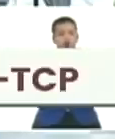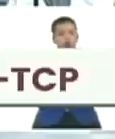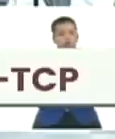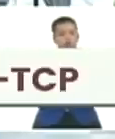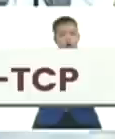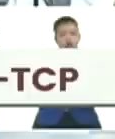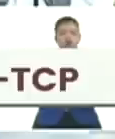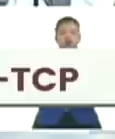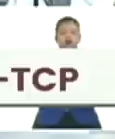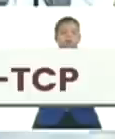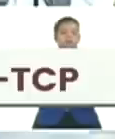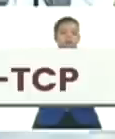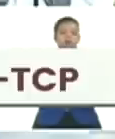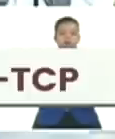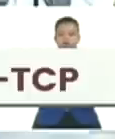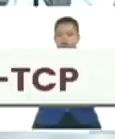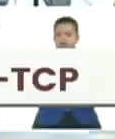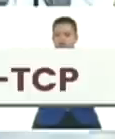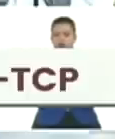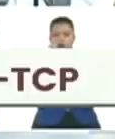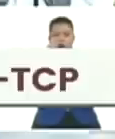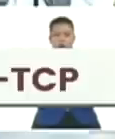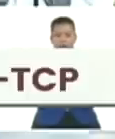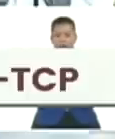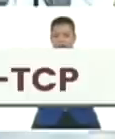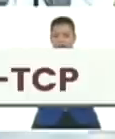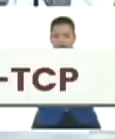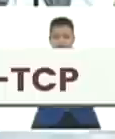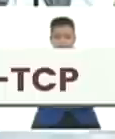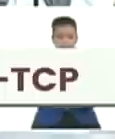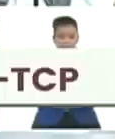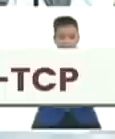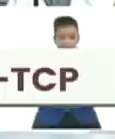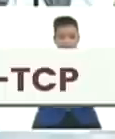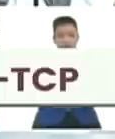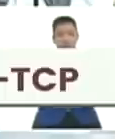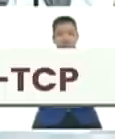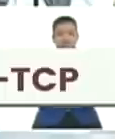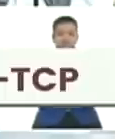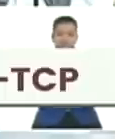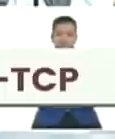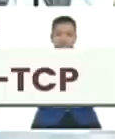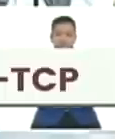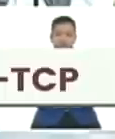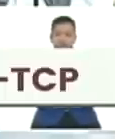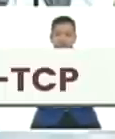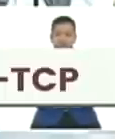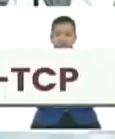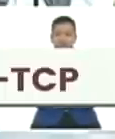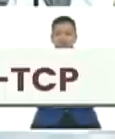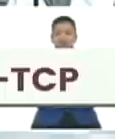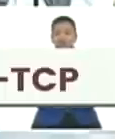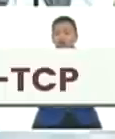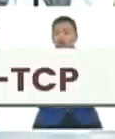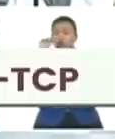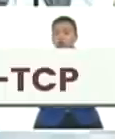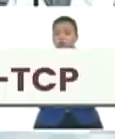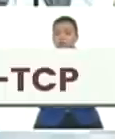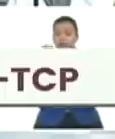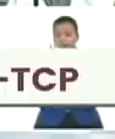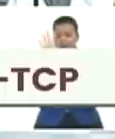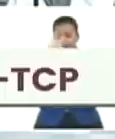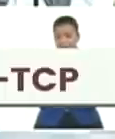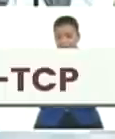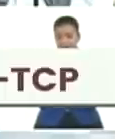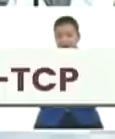liberación de dos estadounidenses encarcelados. La Cumbre de las Américas es una oportunidad especial para reunirnos